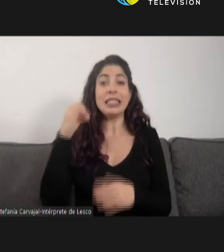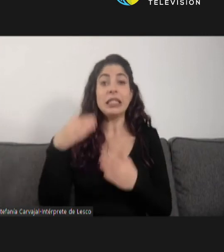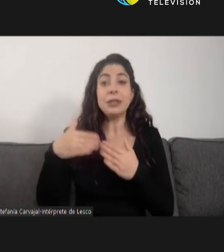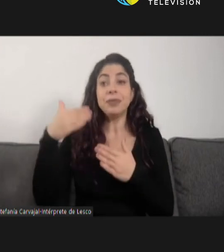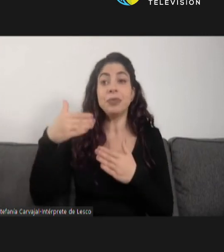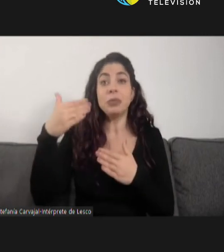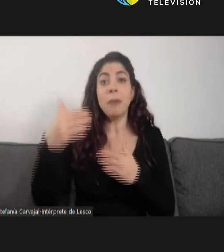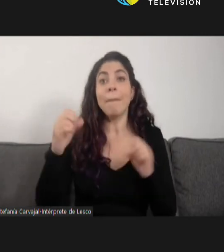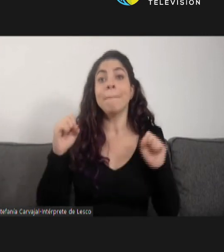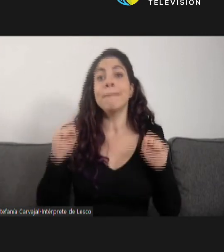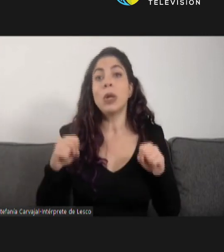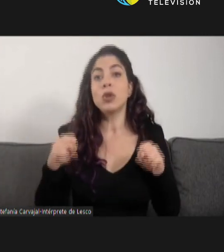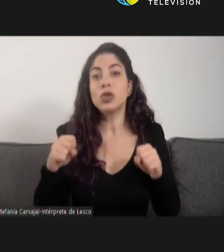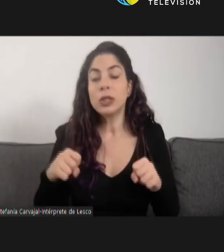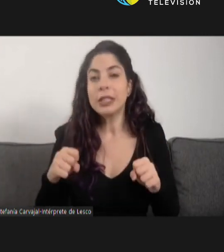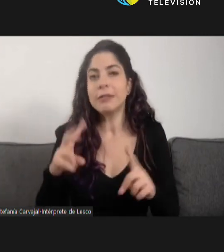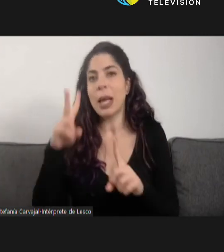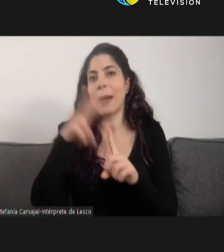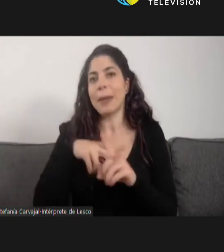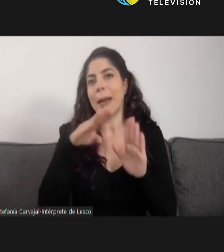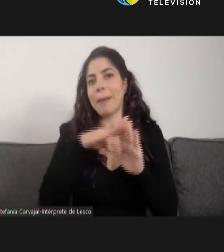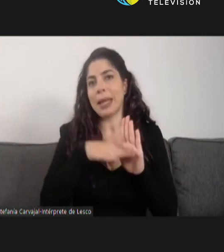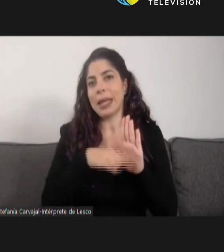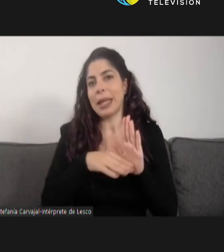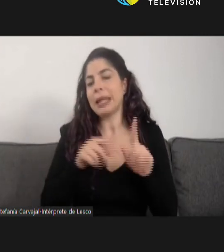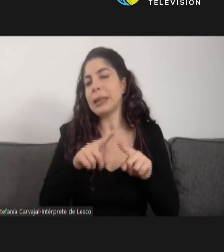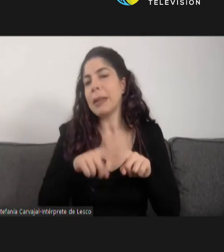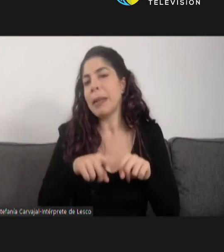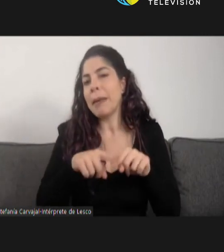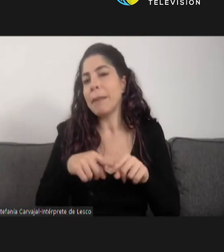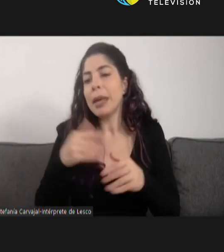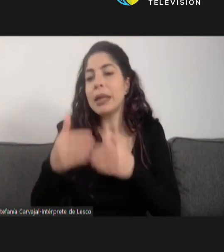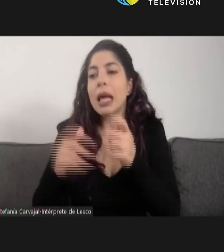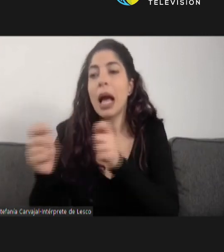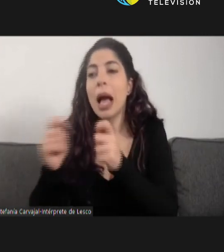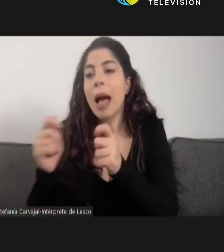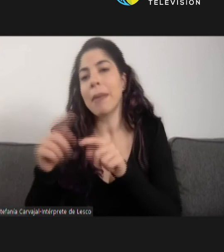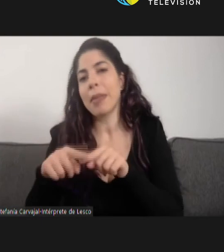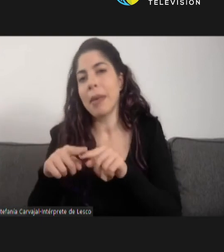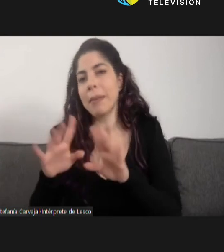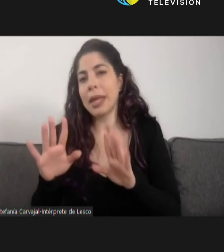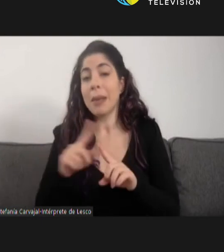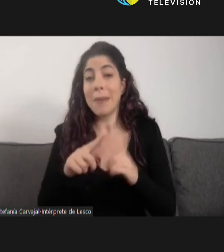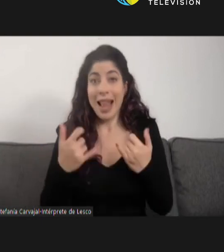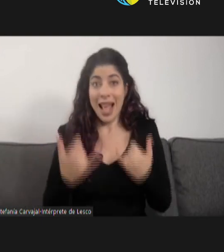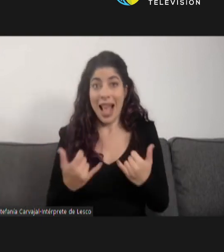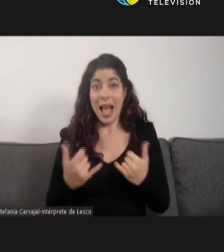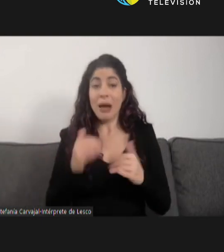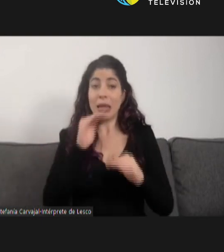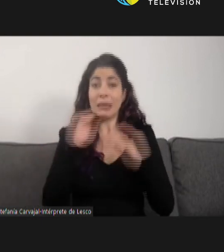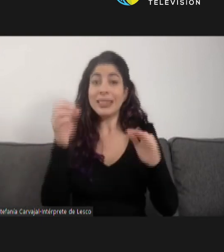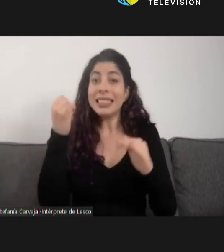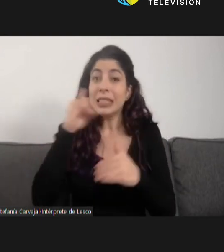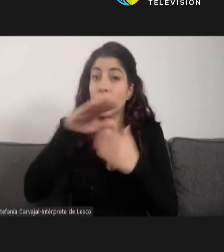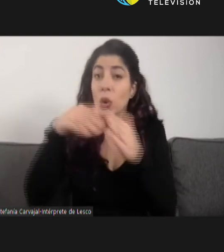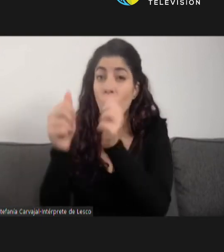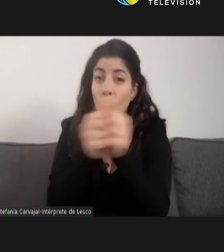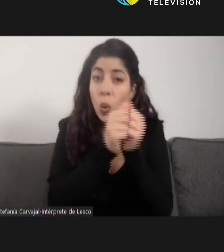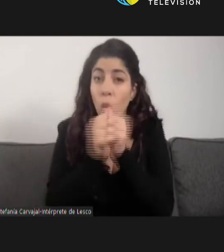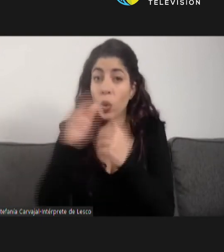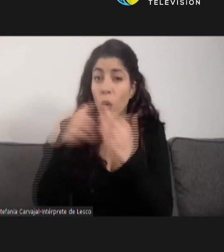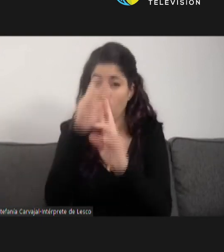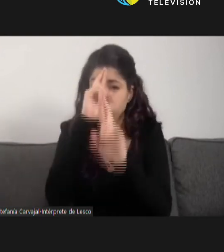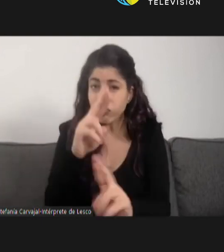puede ser que tomemos algunas medidas dependiendo de cómo evolucione el asunto. Pero siempre el llamado sigue siendo, si todos nos unimos, si todos aplicamos las